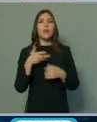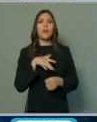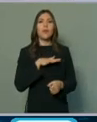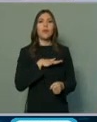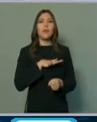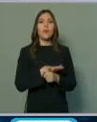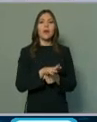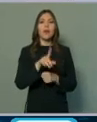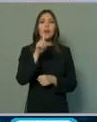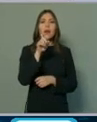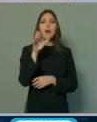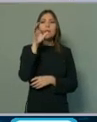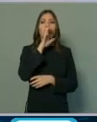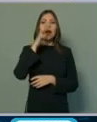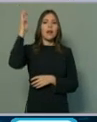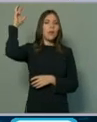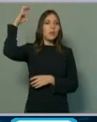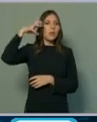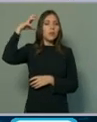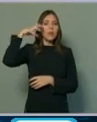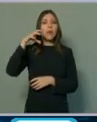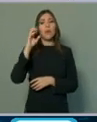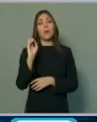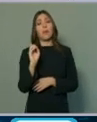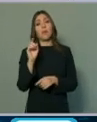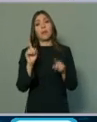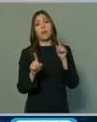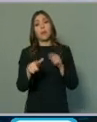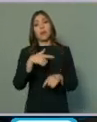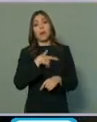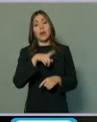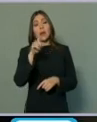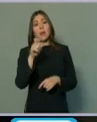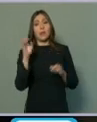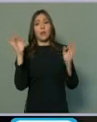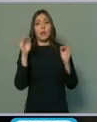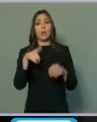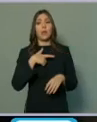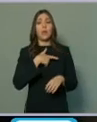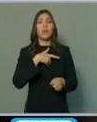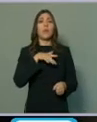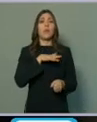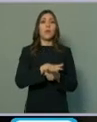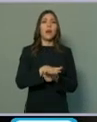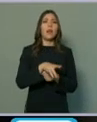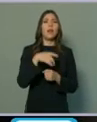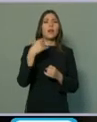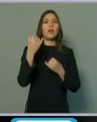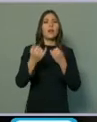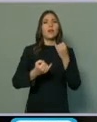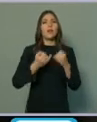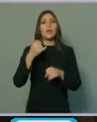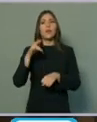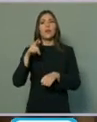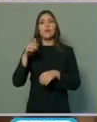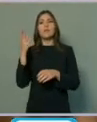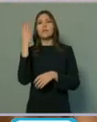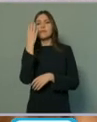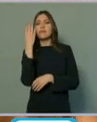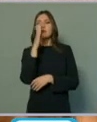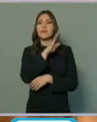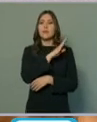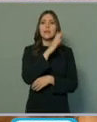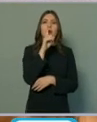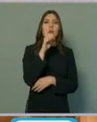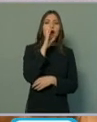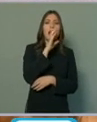delicia del agua caliente sobre tu cuerpo o del agua fría, según a ti te guste y tú lo necesites, o incluso jugar con este cambio de temperaturas para que